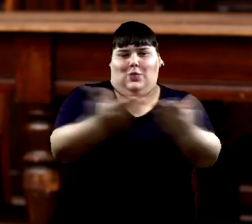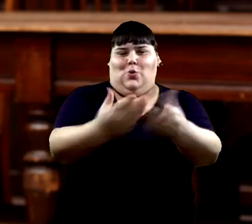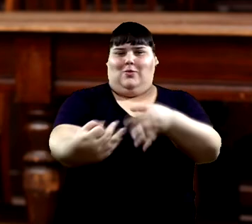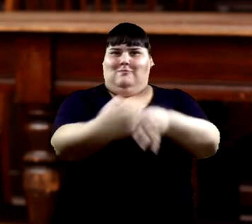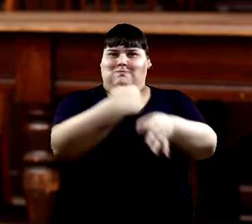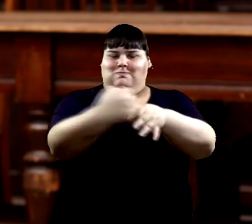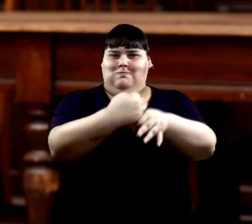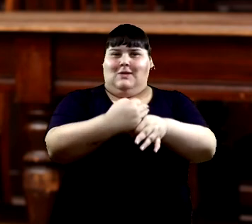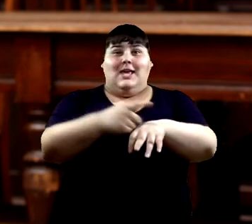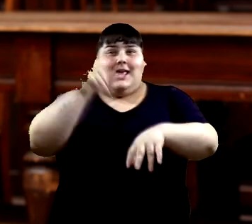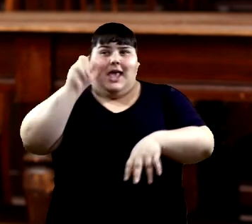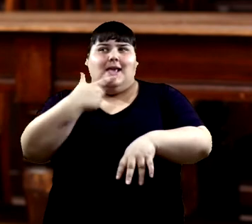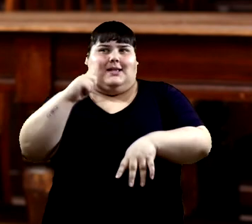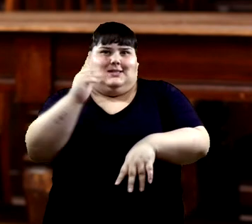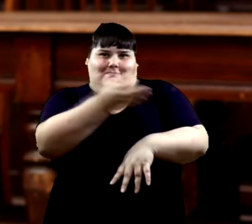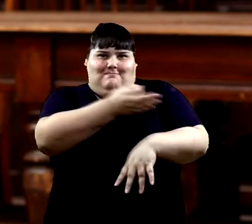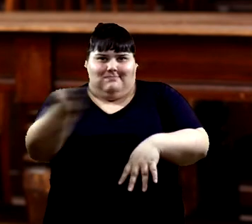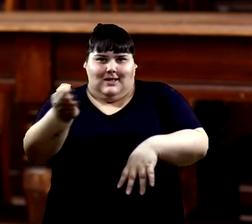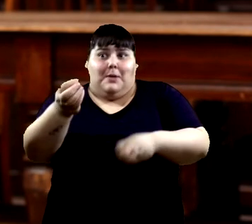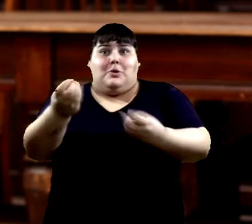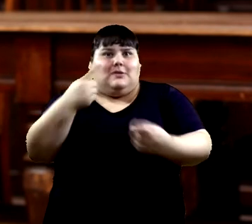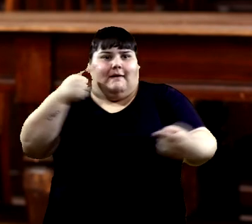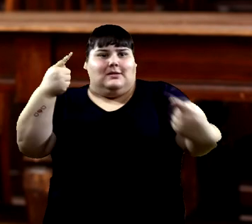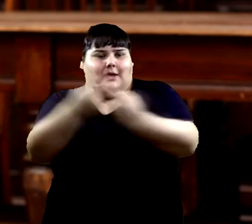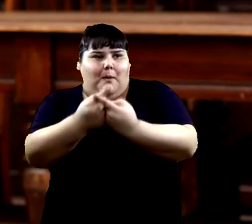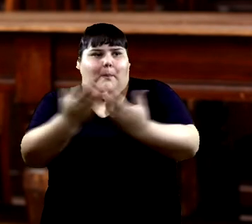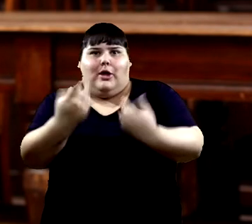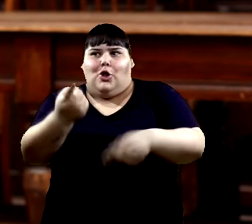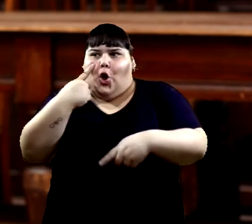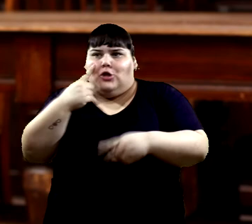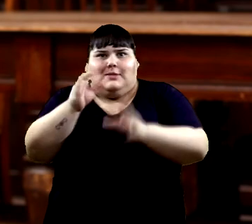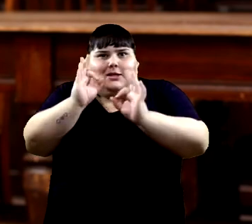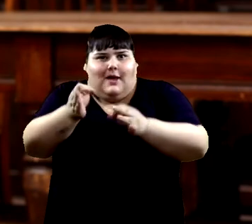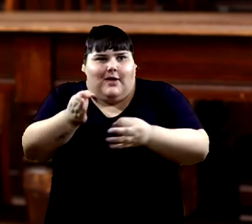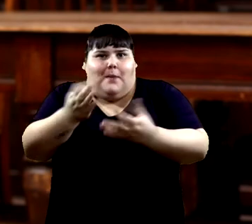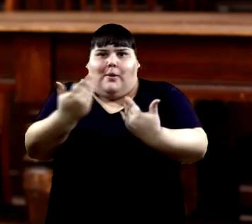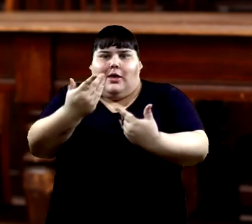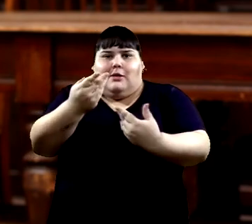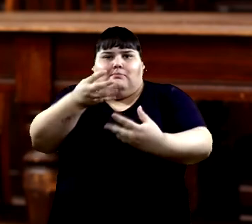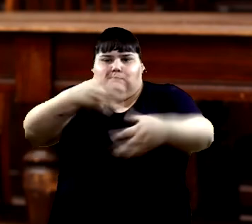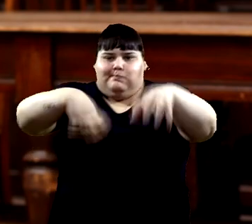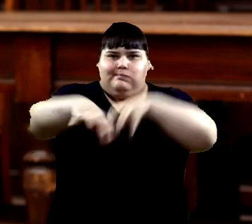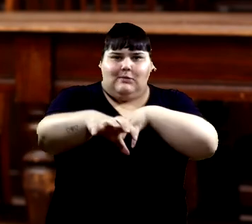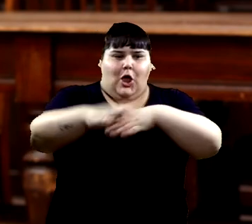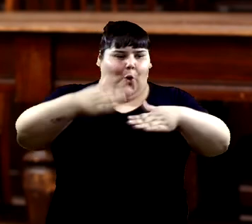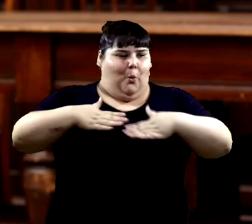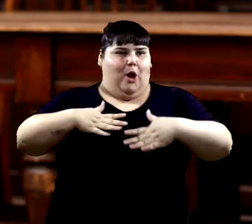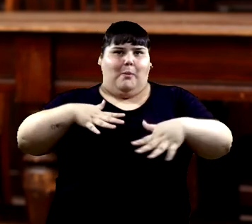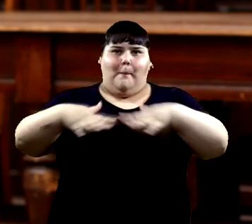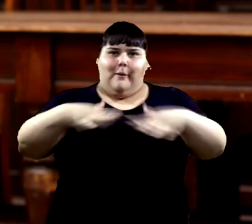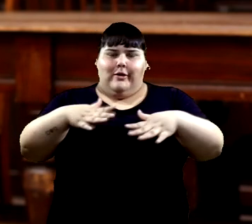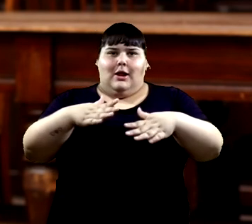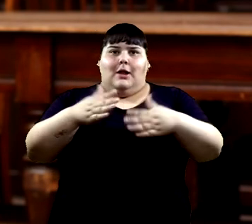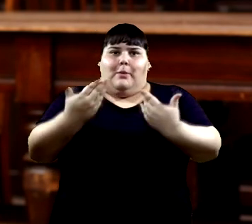para mí entonces me desafió a saber a tener empatía a aprender a manejando con el cuerpo que el cuerpo